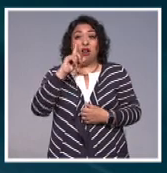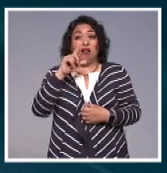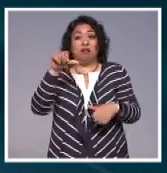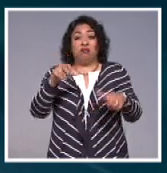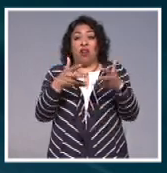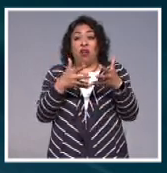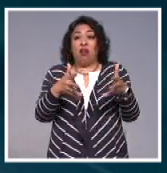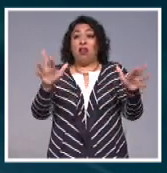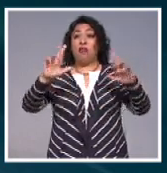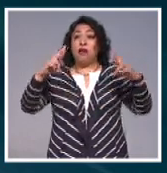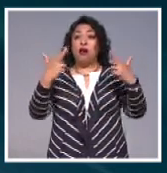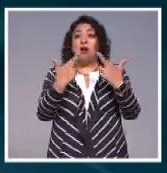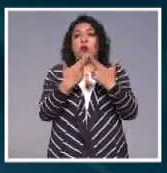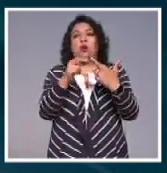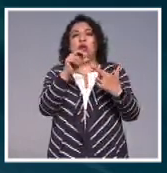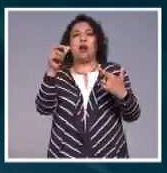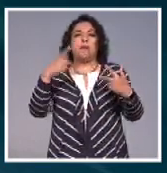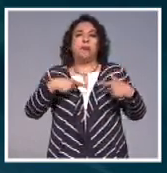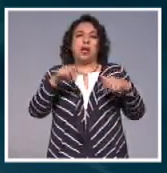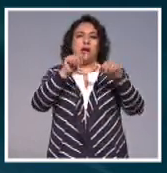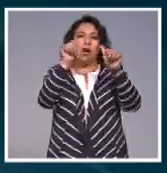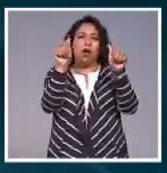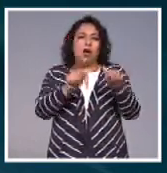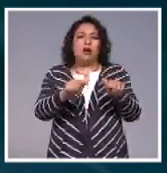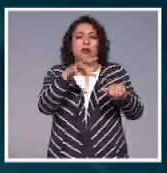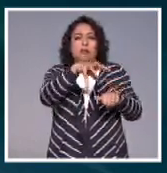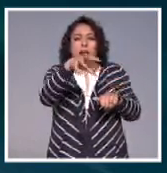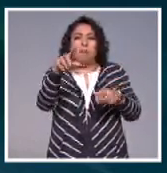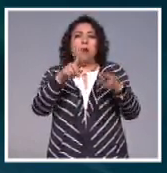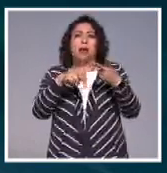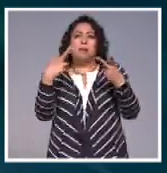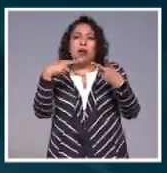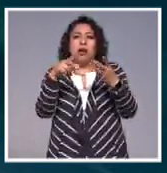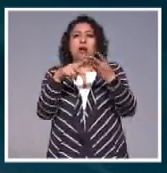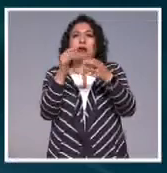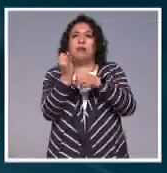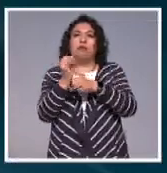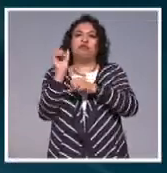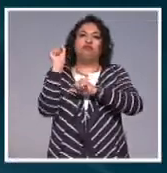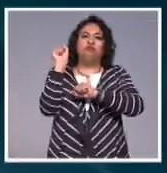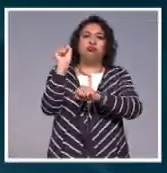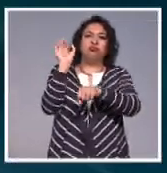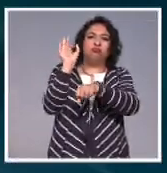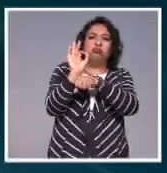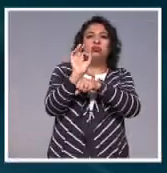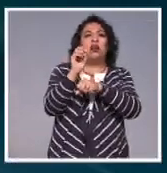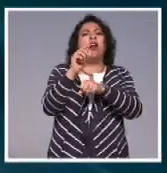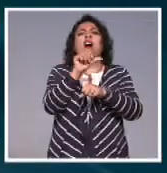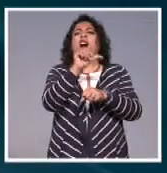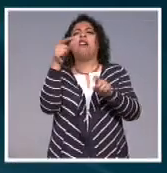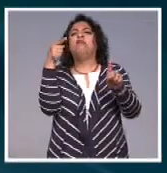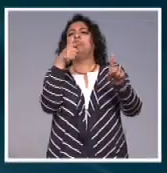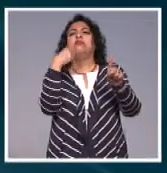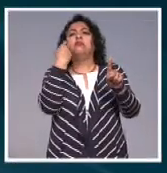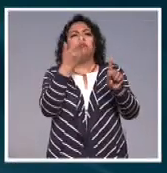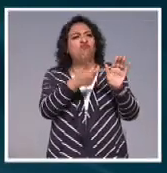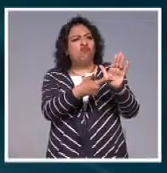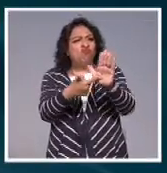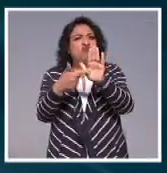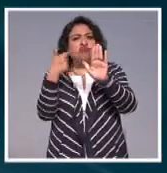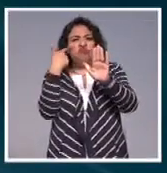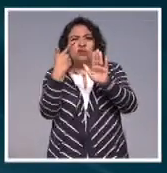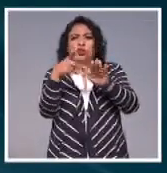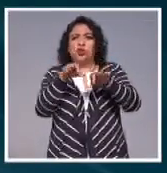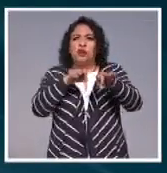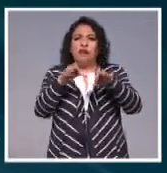que reúne artistas de distintas disciplinas, académicas, investigadoras y activistas, con la finalidad de visibilizar, promover y divulgar sus